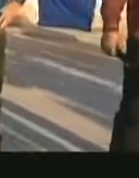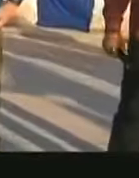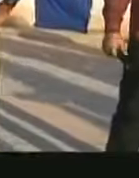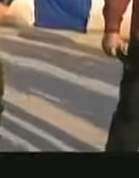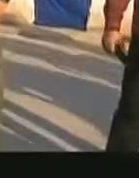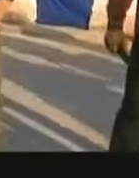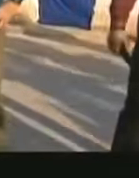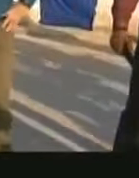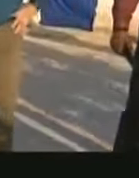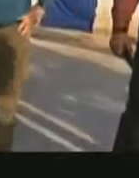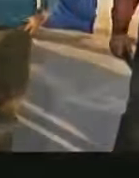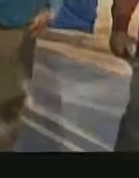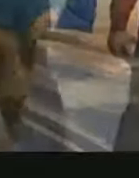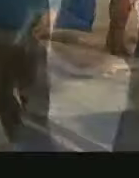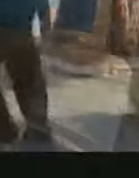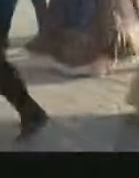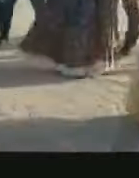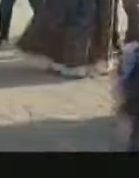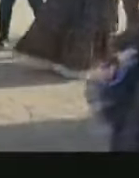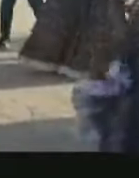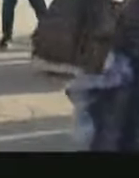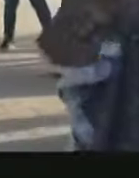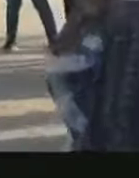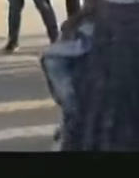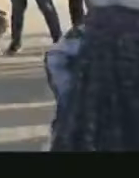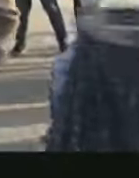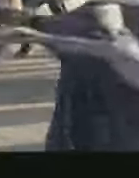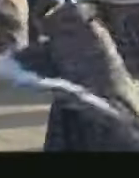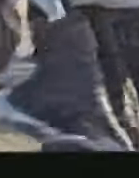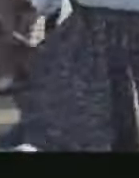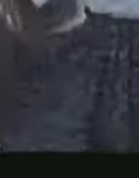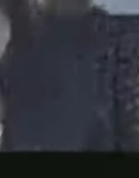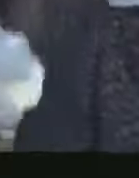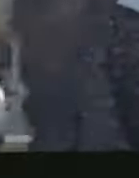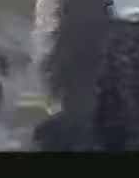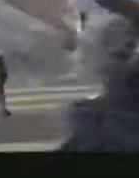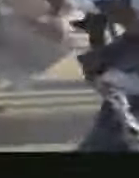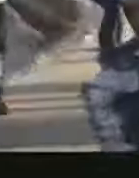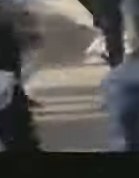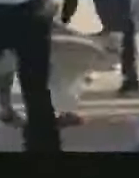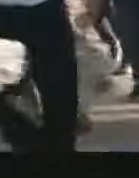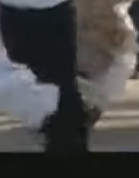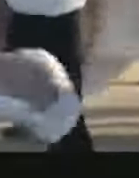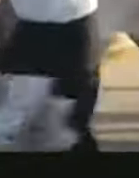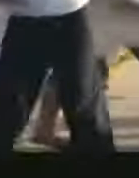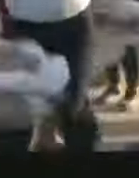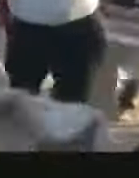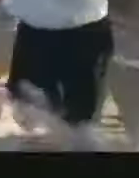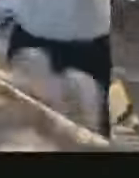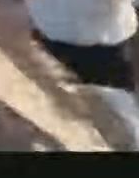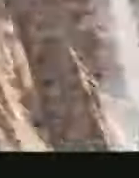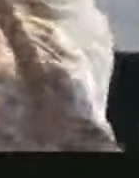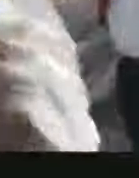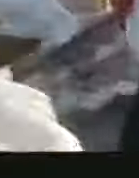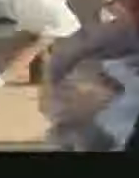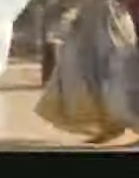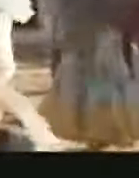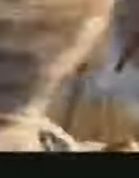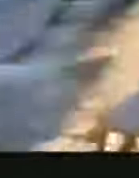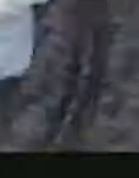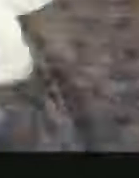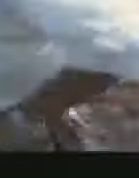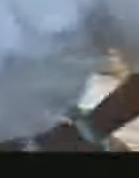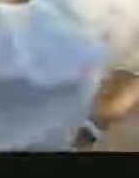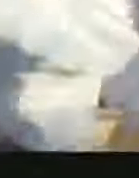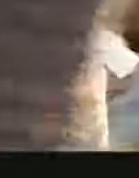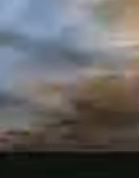música oriental, y ahí ven una representación de los bailes típicos. Escuchemos parte del